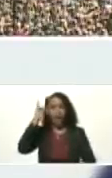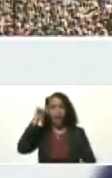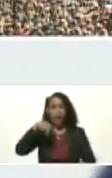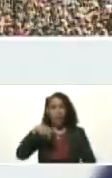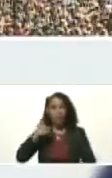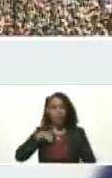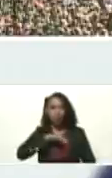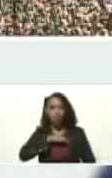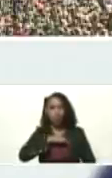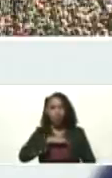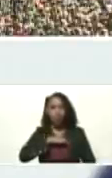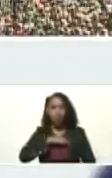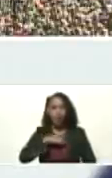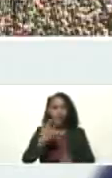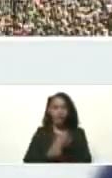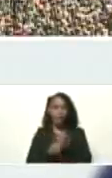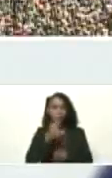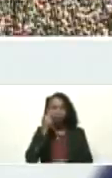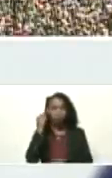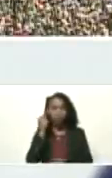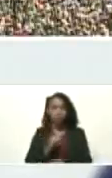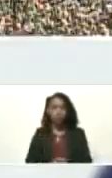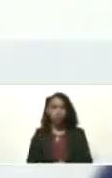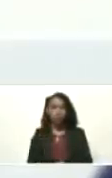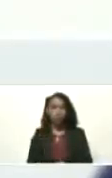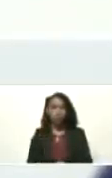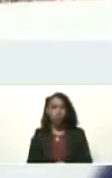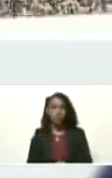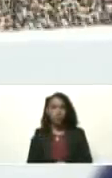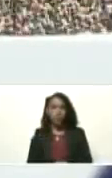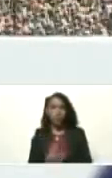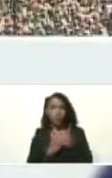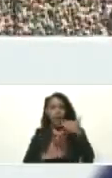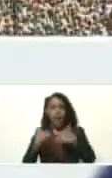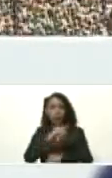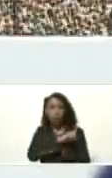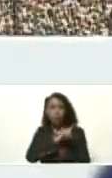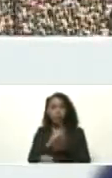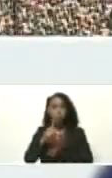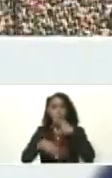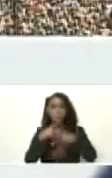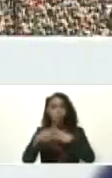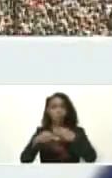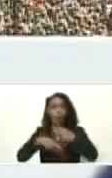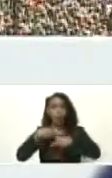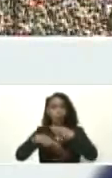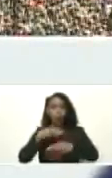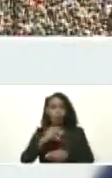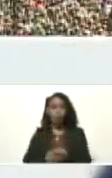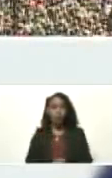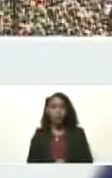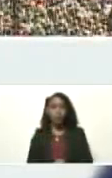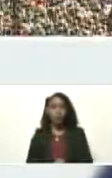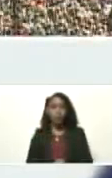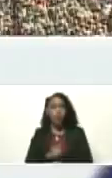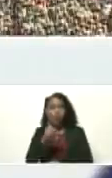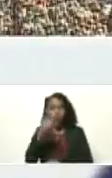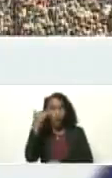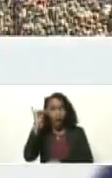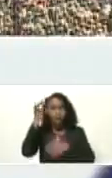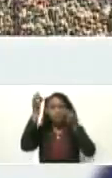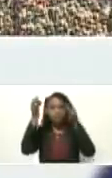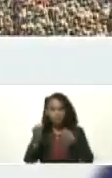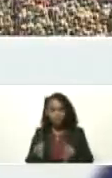entre nosotros, hermanos y hermanas del alto mando político de la revolución. Tengan la seguridad